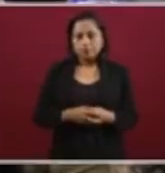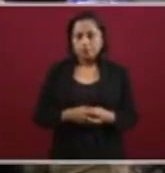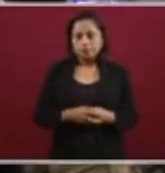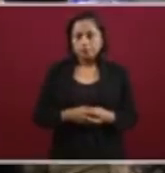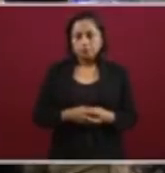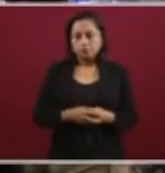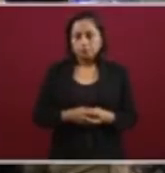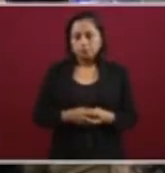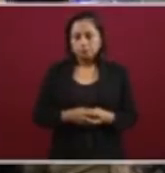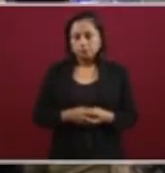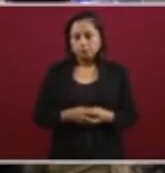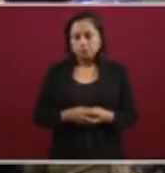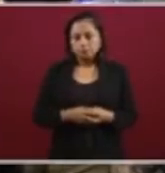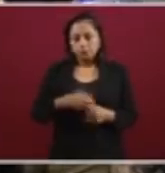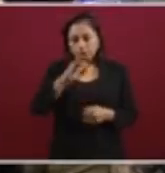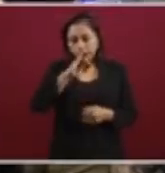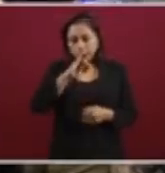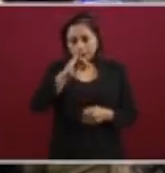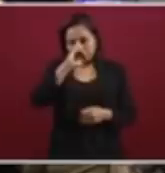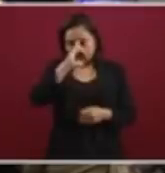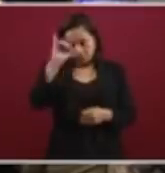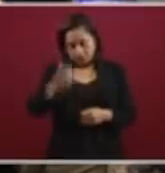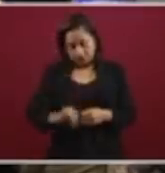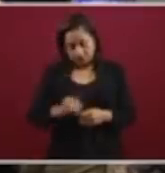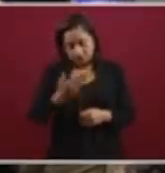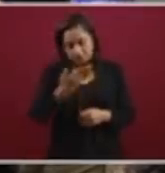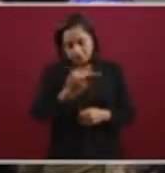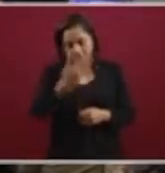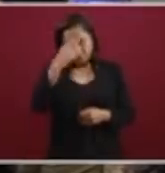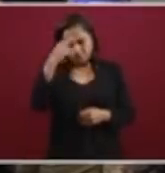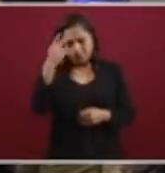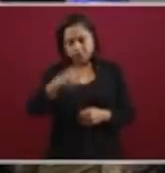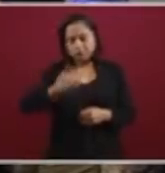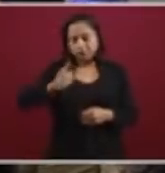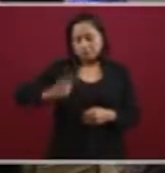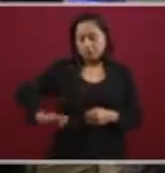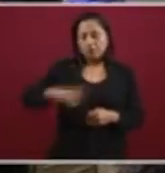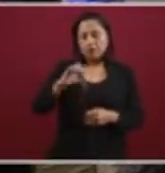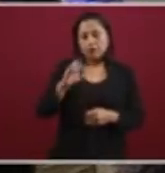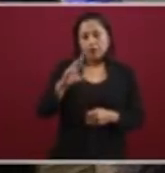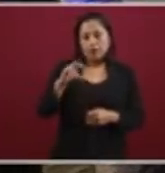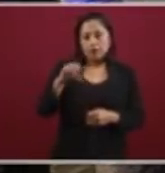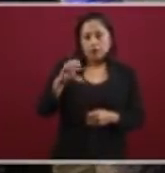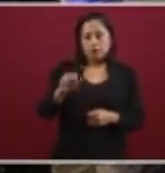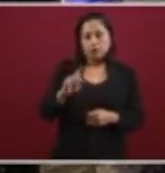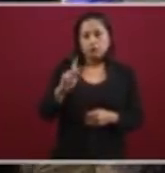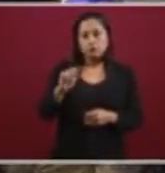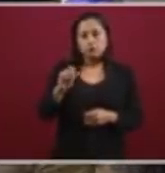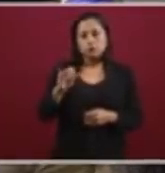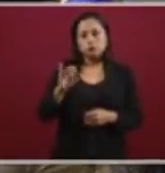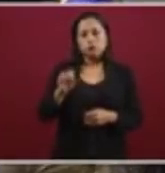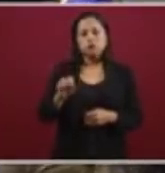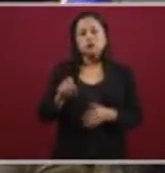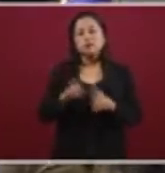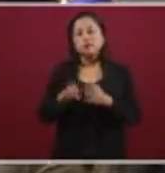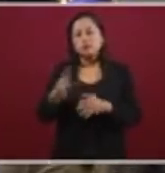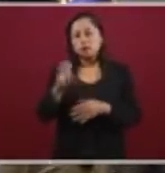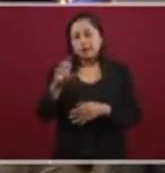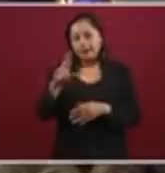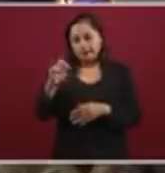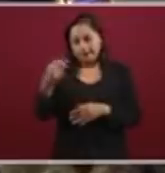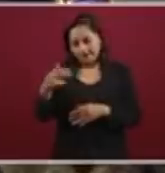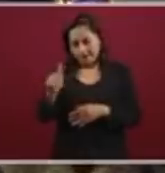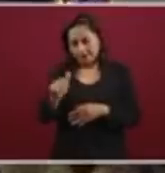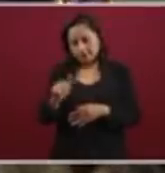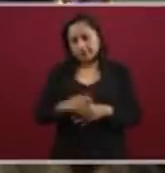jefe del show mexicano carlos pozos reportero de petróleo energía buenos días aquí nos ven y aquí nos escuchan